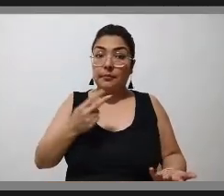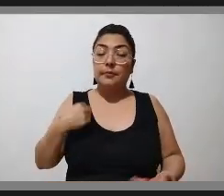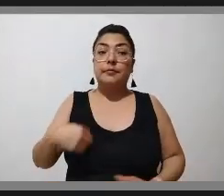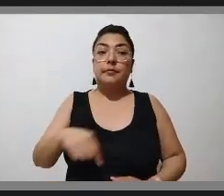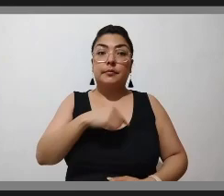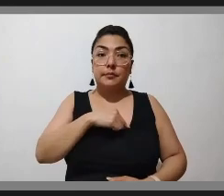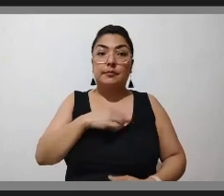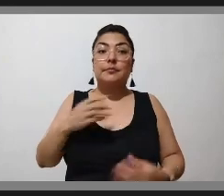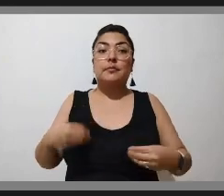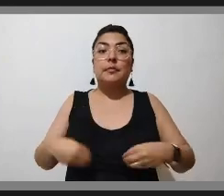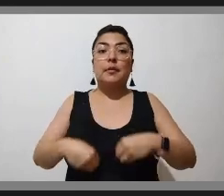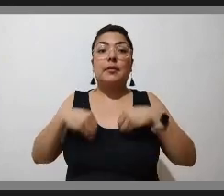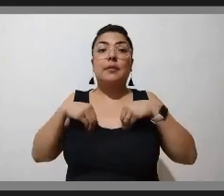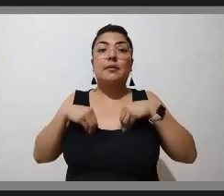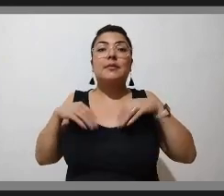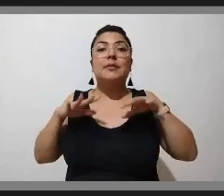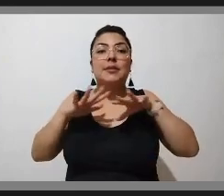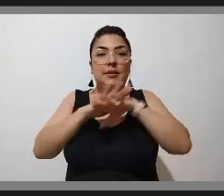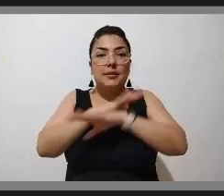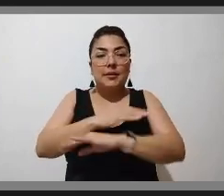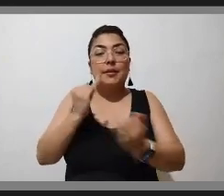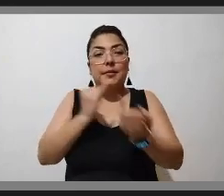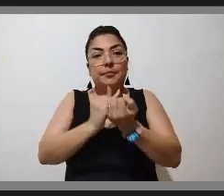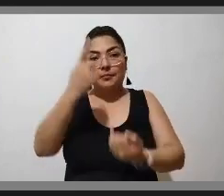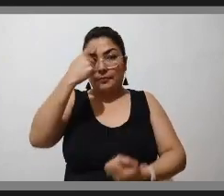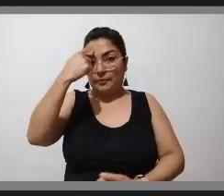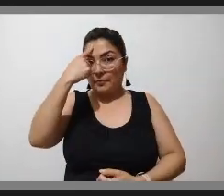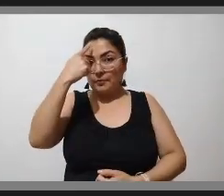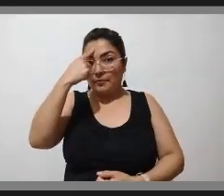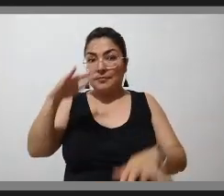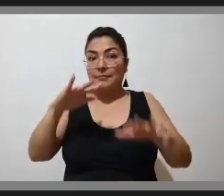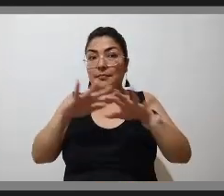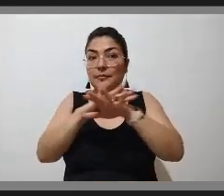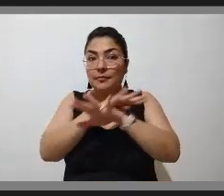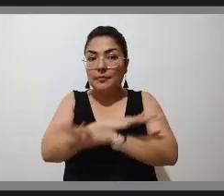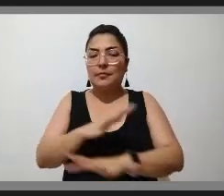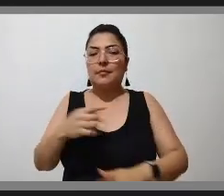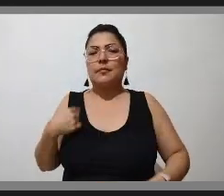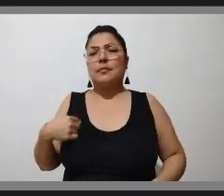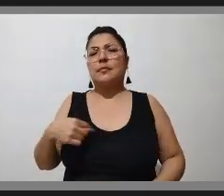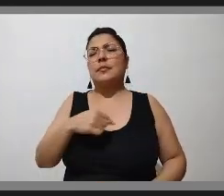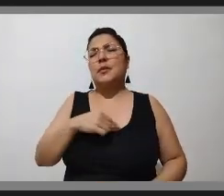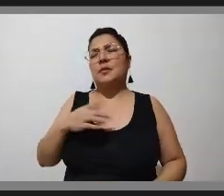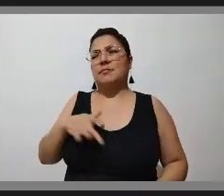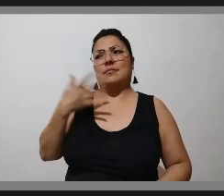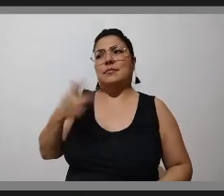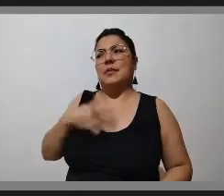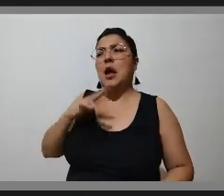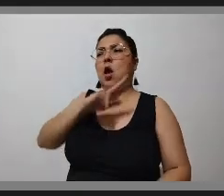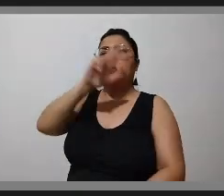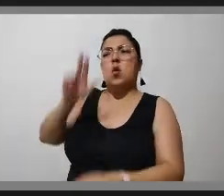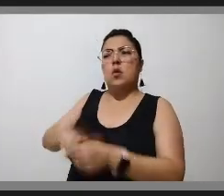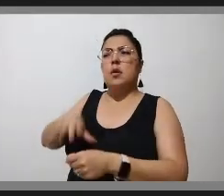sociedad. ¿Por qué? Porque todavía no vemos de manera natural a una mujer como líder.